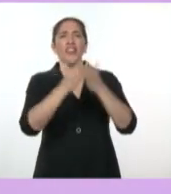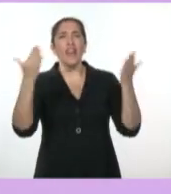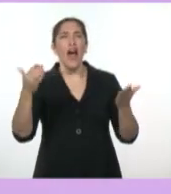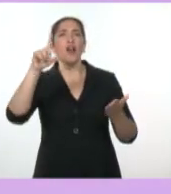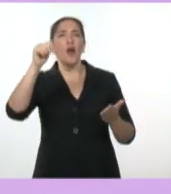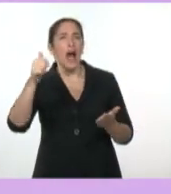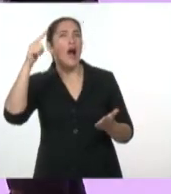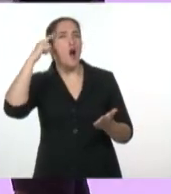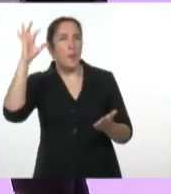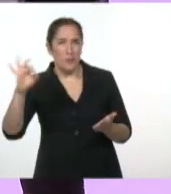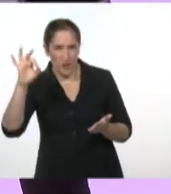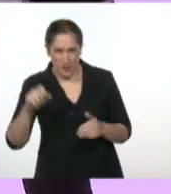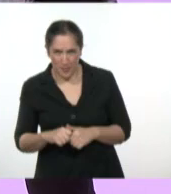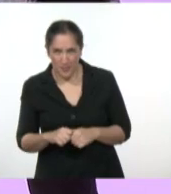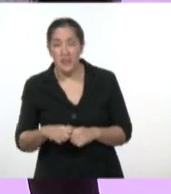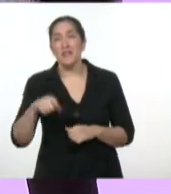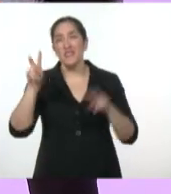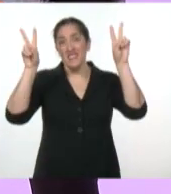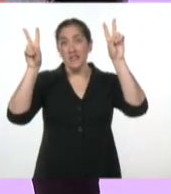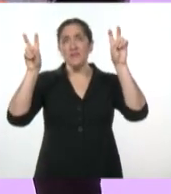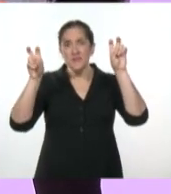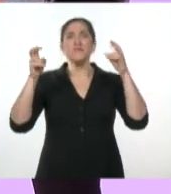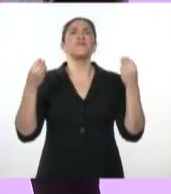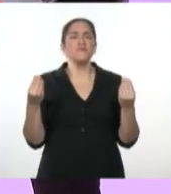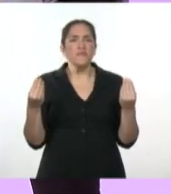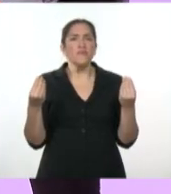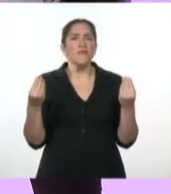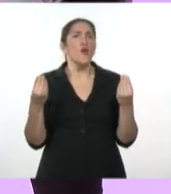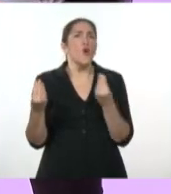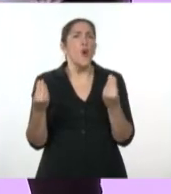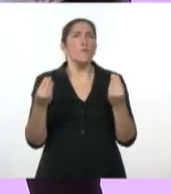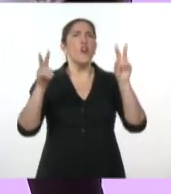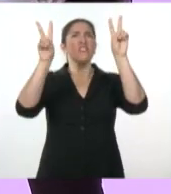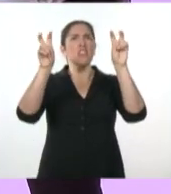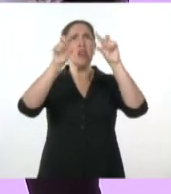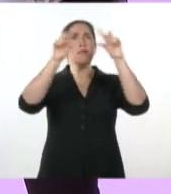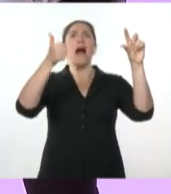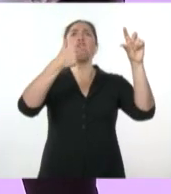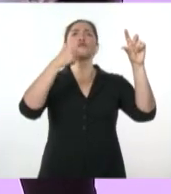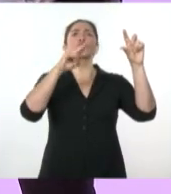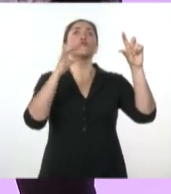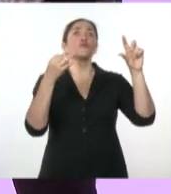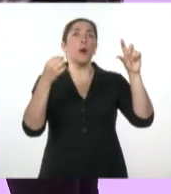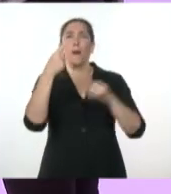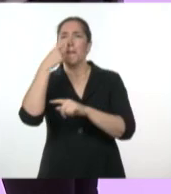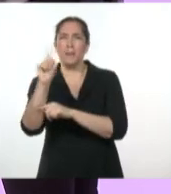perros callejeros. Bien. Muy bien, entonces, ¿cómo definimos nuestro asunto, el tema? Perros callejeros. Perros